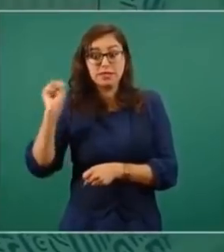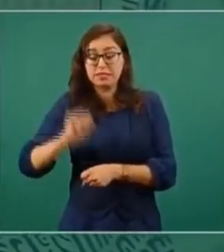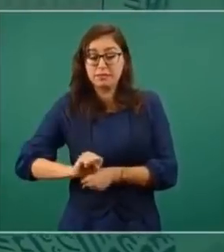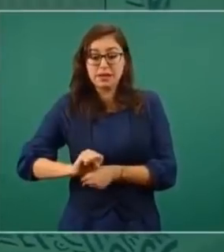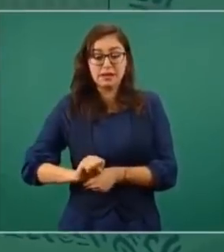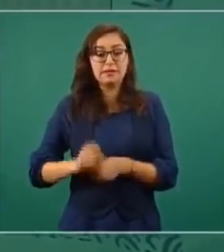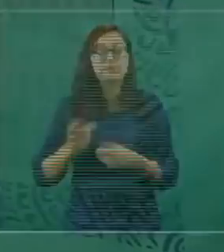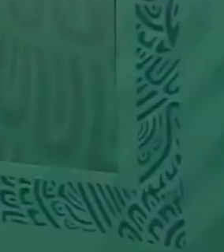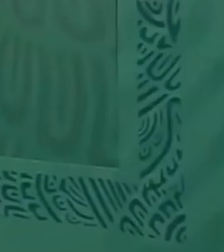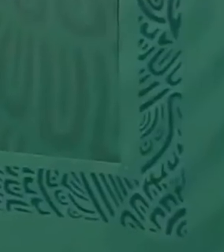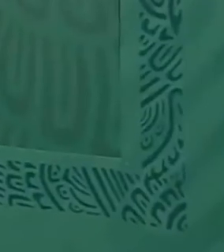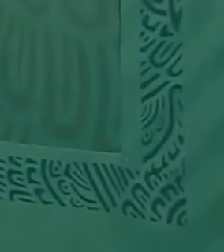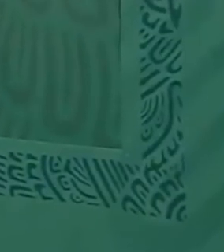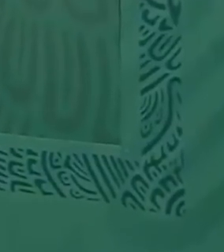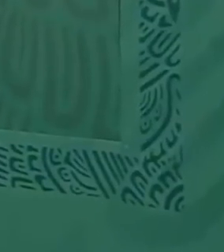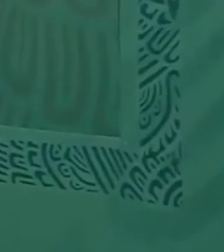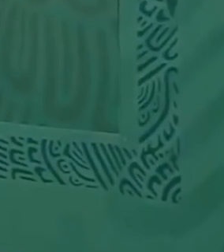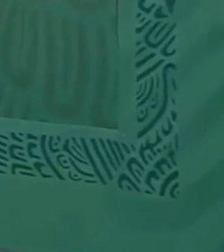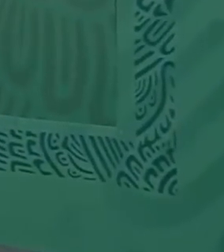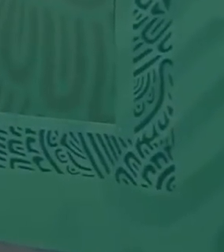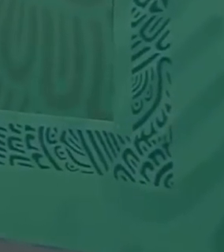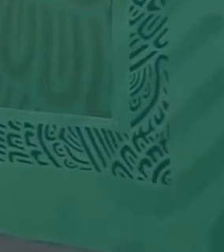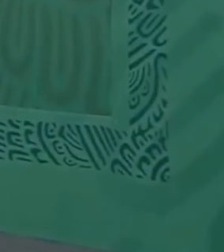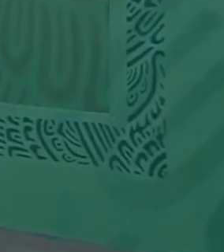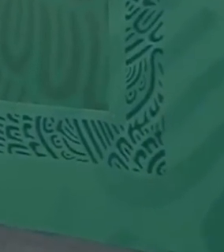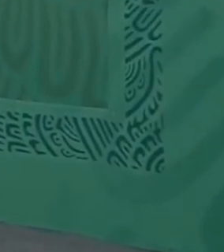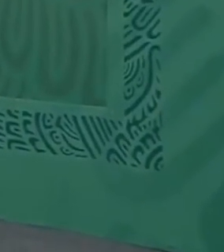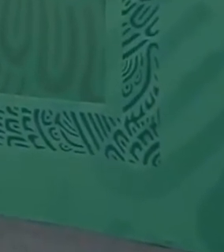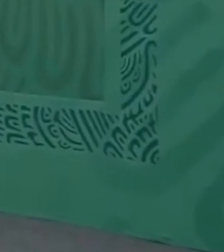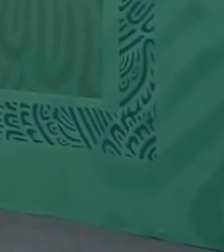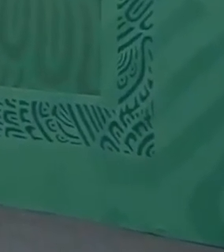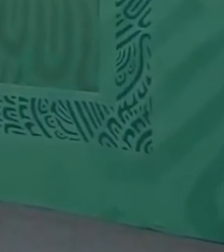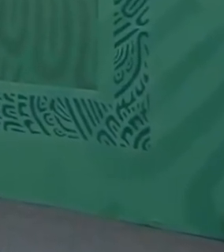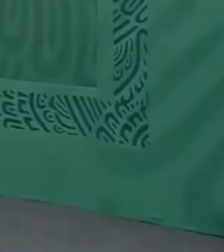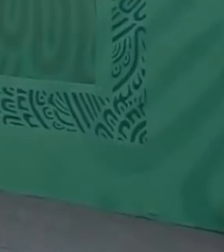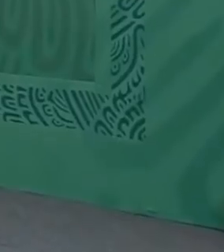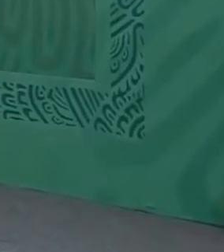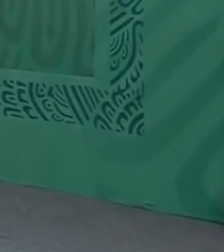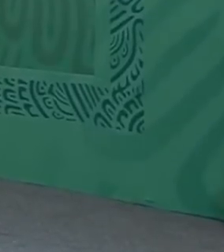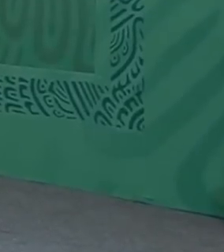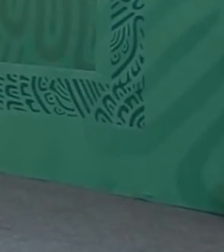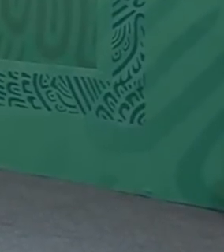barcos a Tuxpan, uno tras otro.